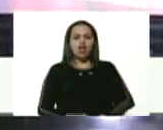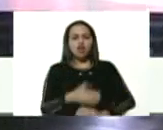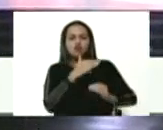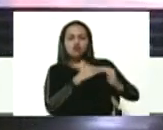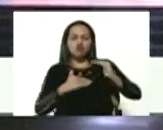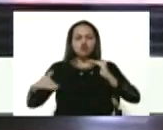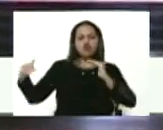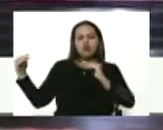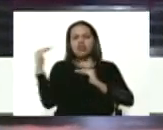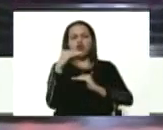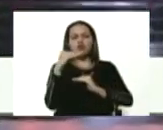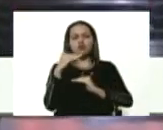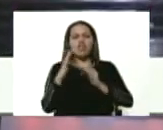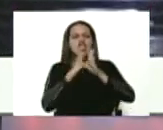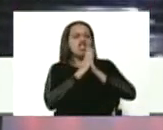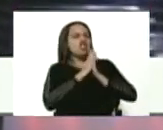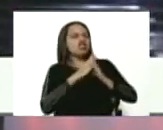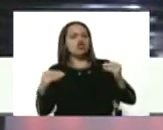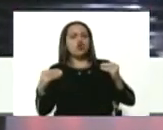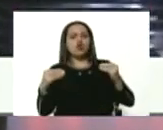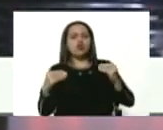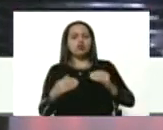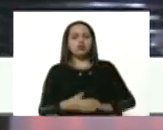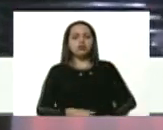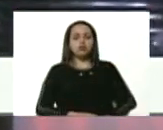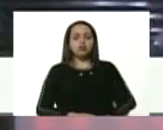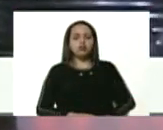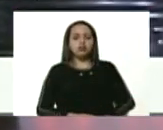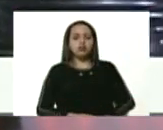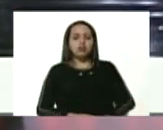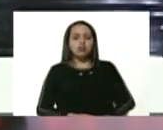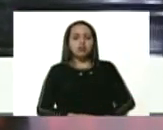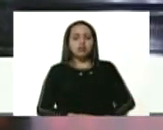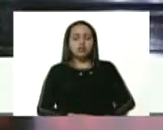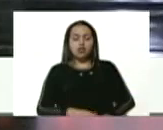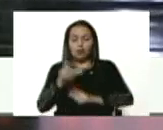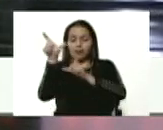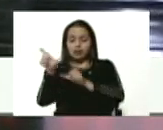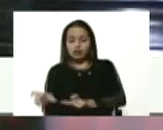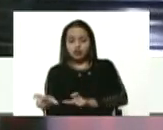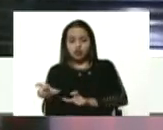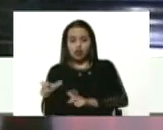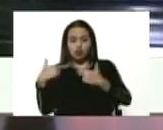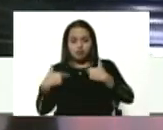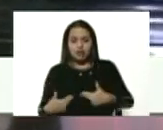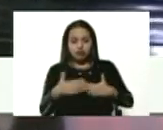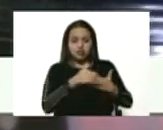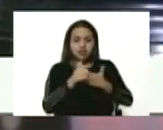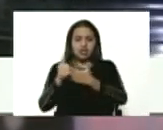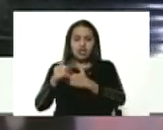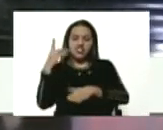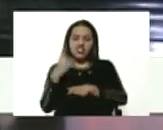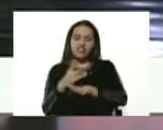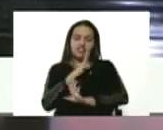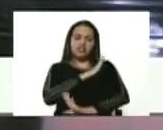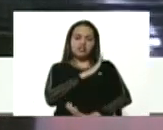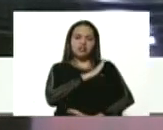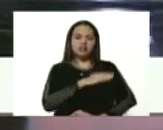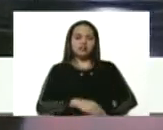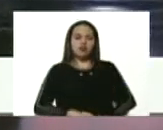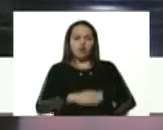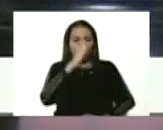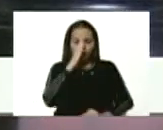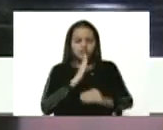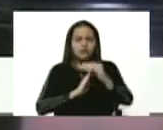superior en todas las facetas de lo que un ser humano y un líder debe poseer: